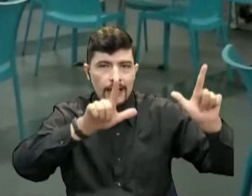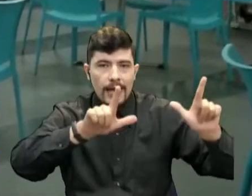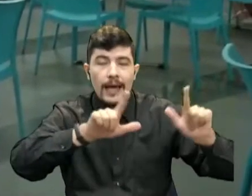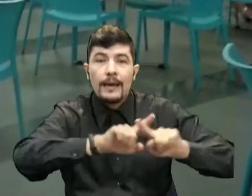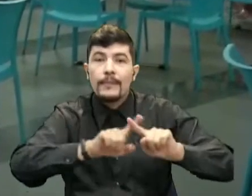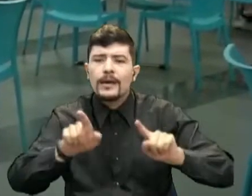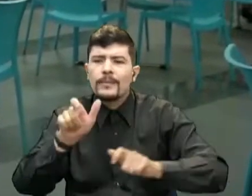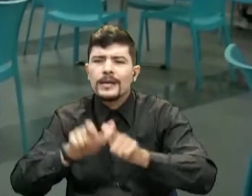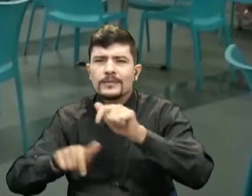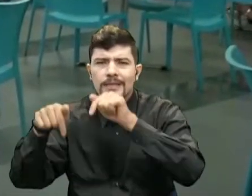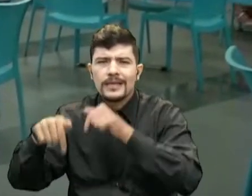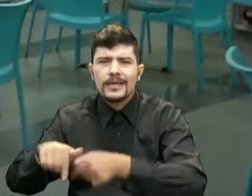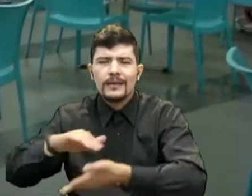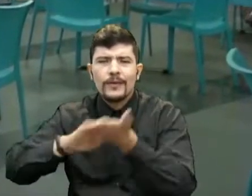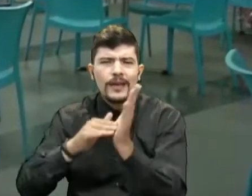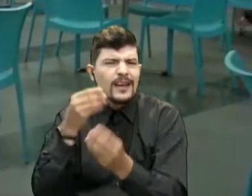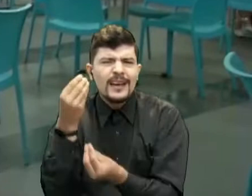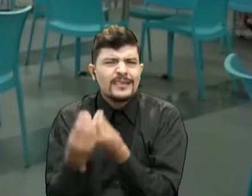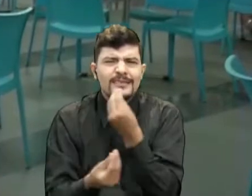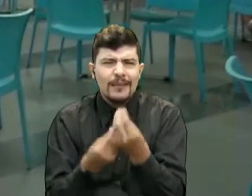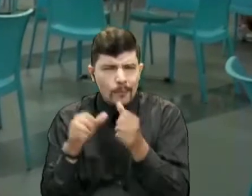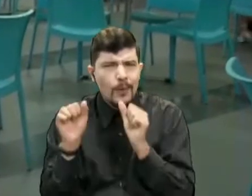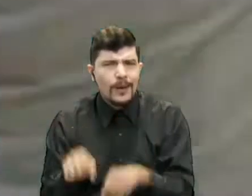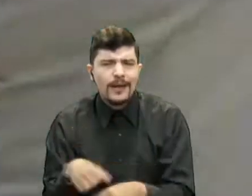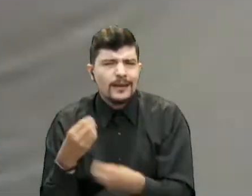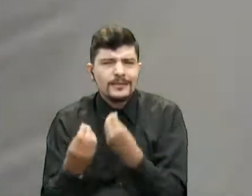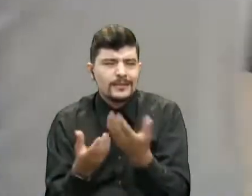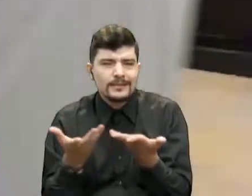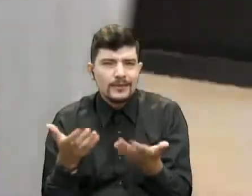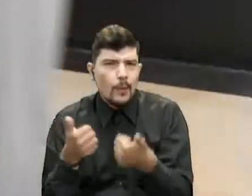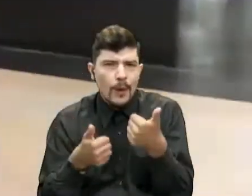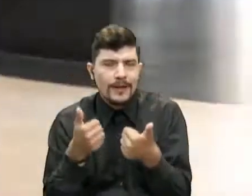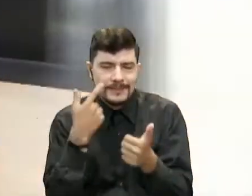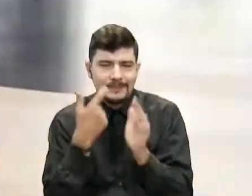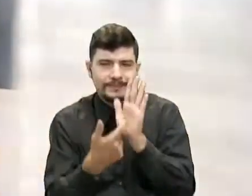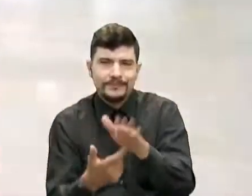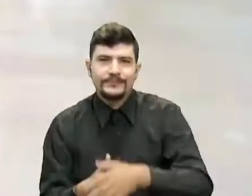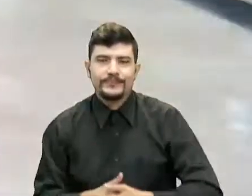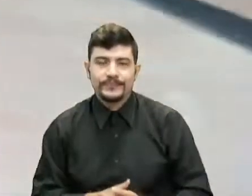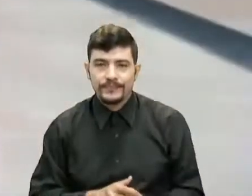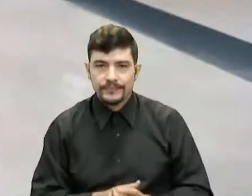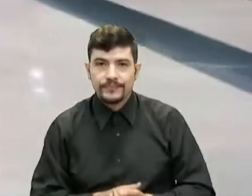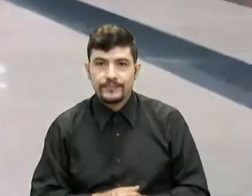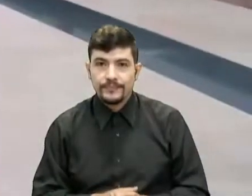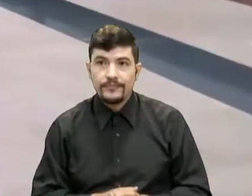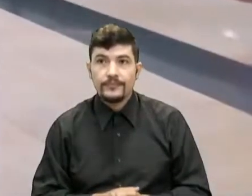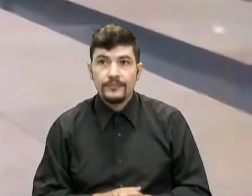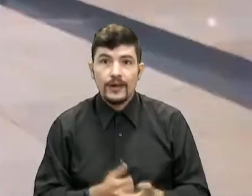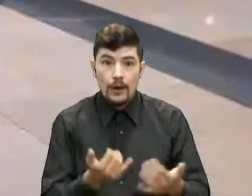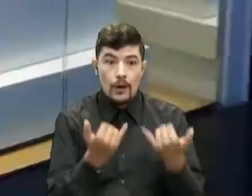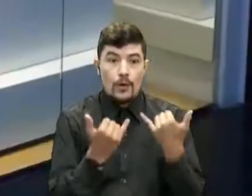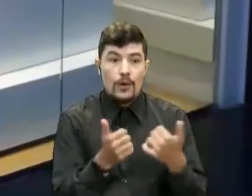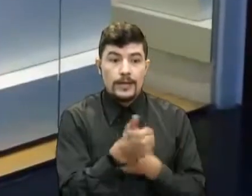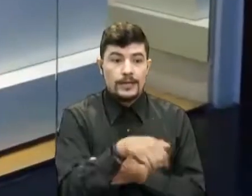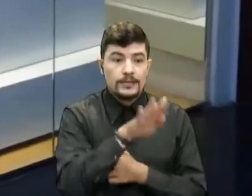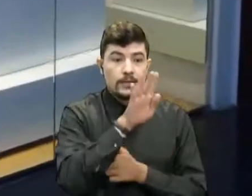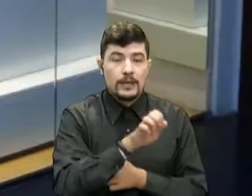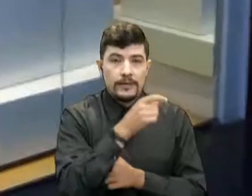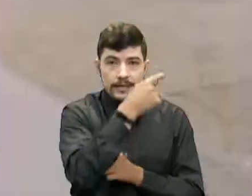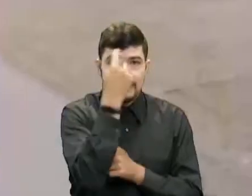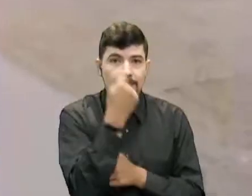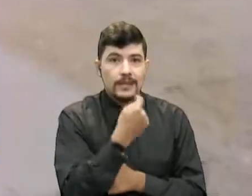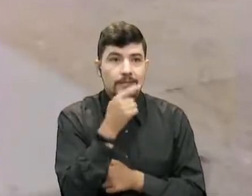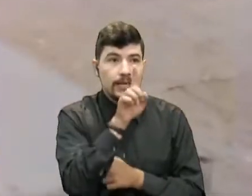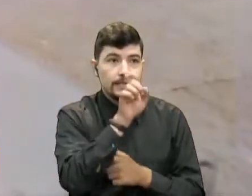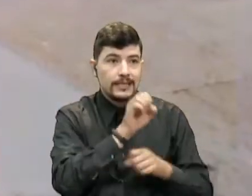en Florida Blanca? Aquí les contamos. La suspensión de la medida inició hoy 19 de septiembre a las 6